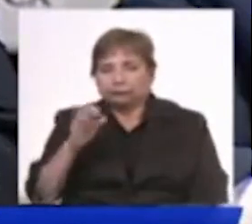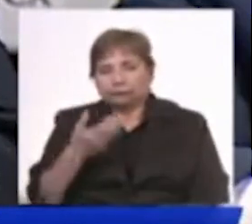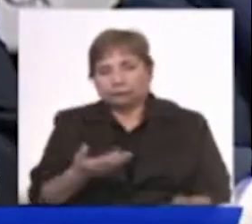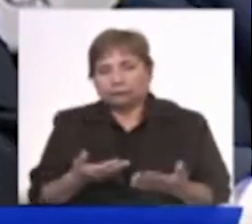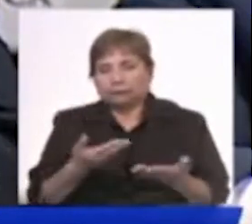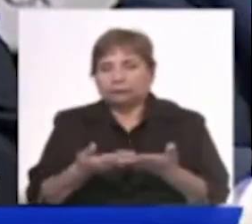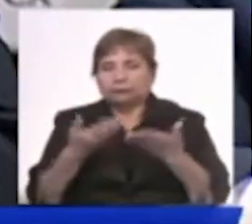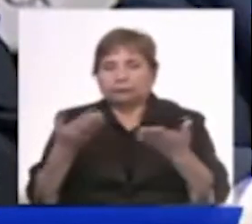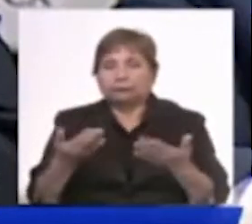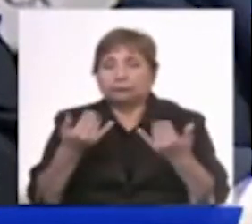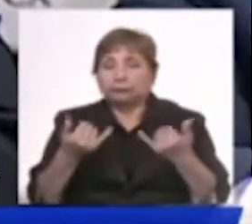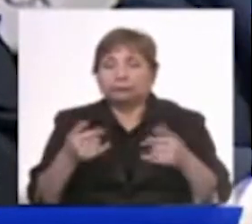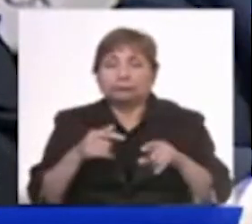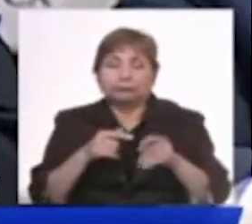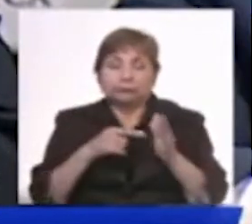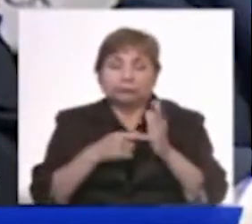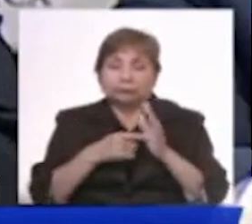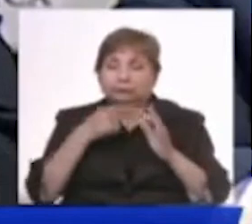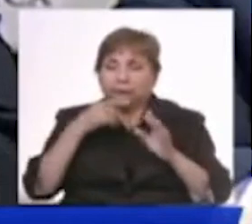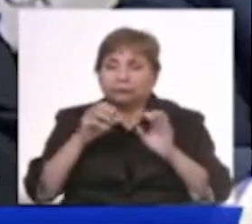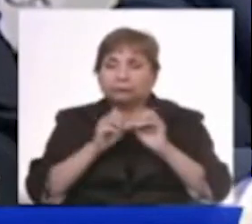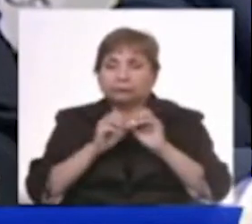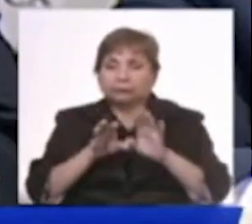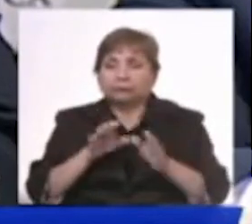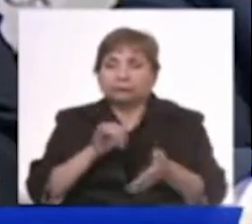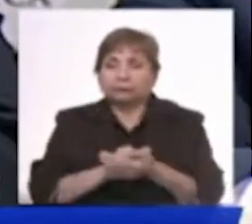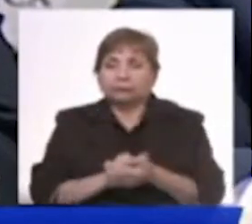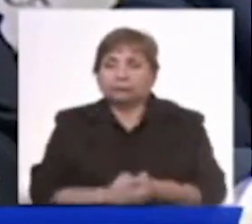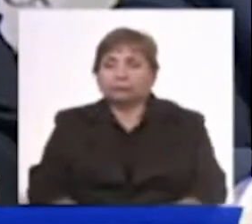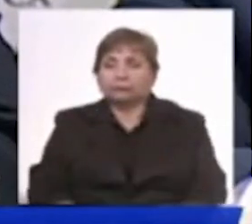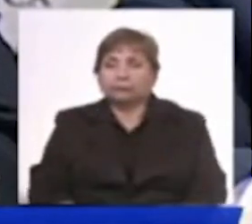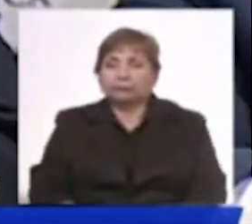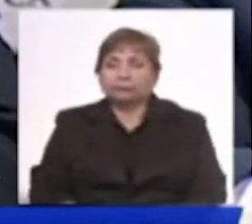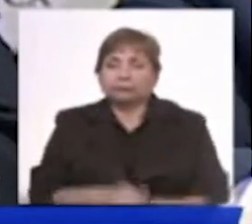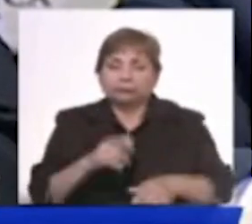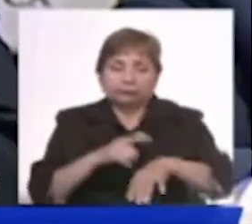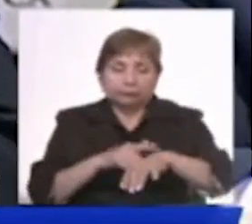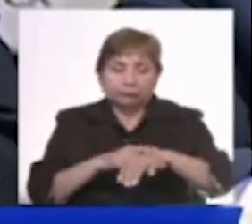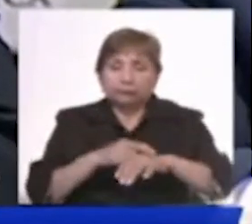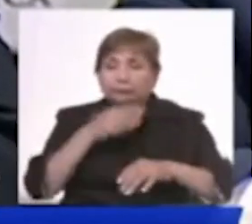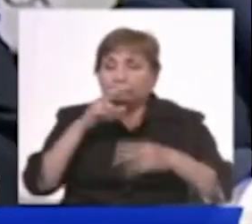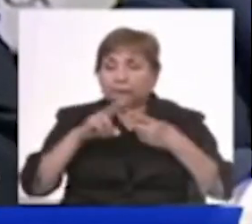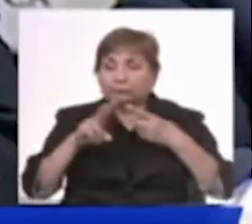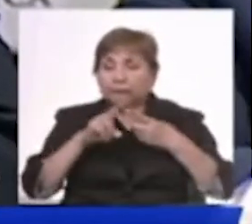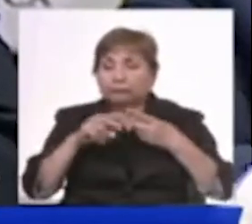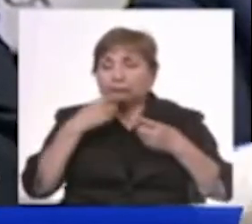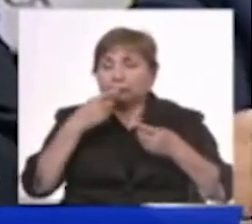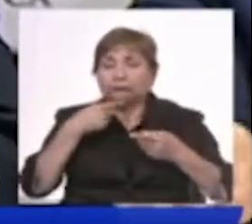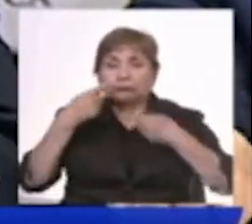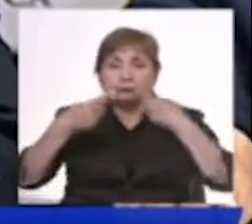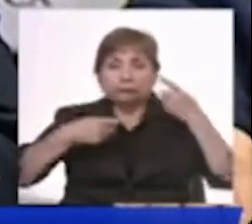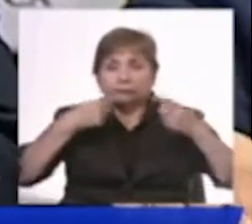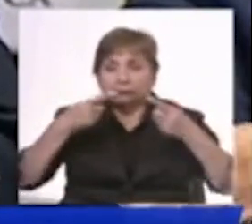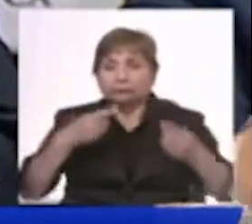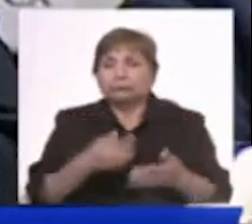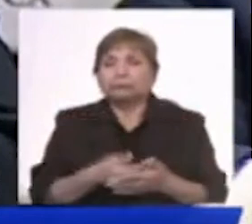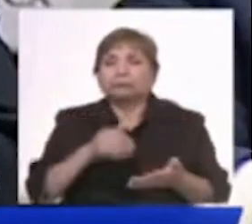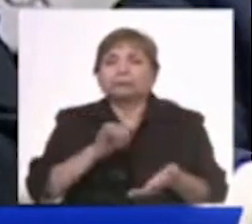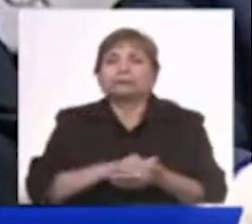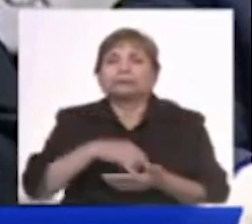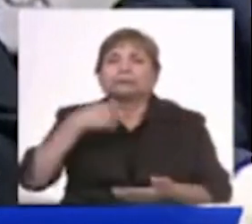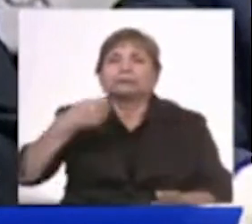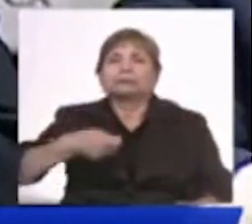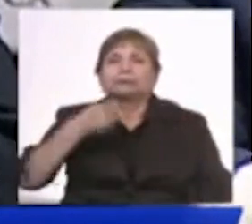bufé. Pero aquí quiero dejar en claro que durante el reportaje se manifestaba que se